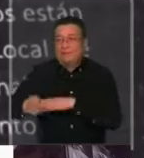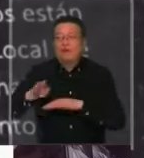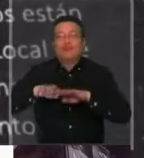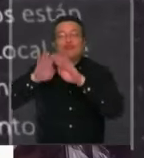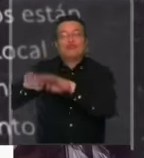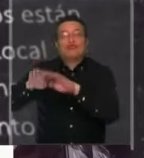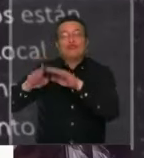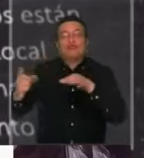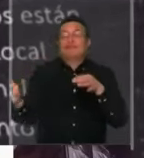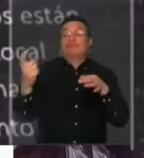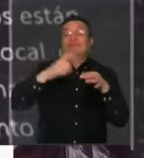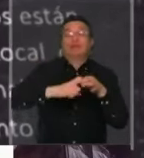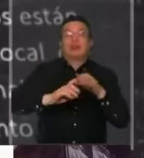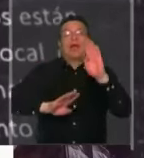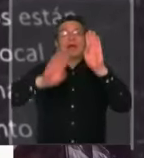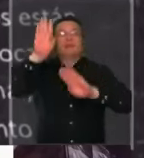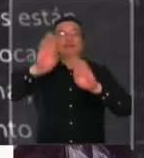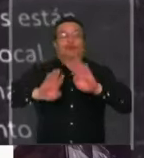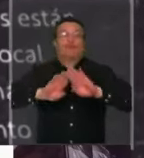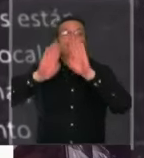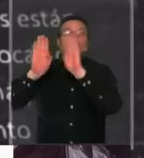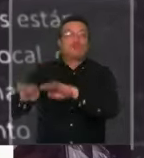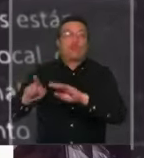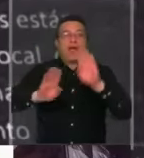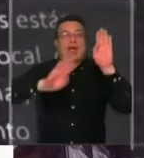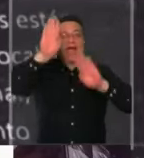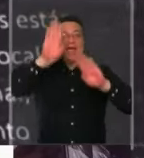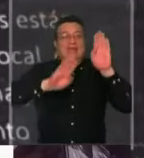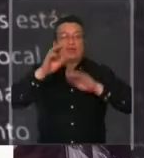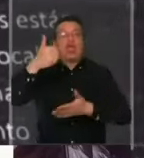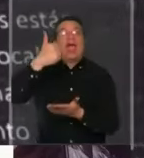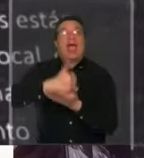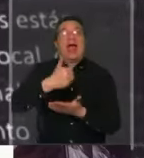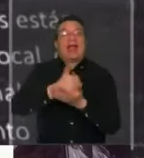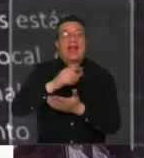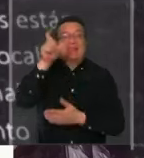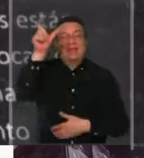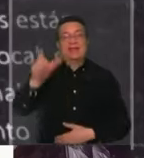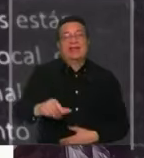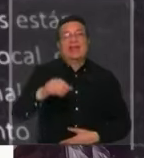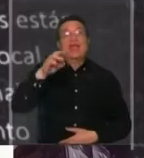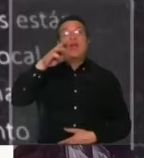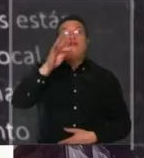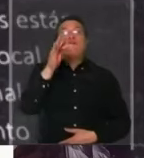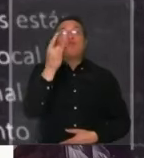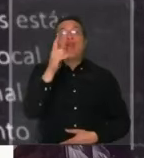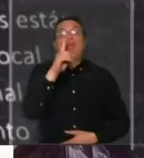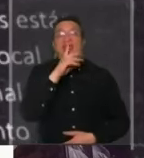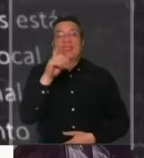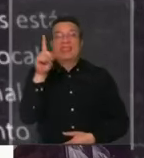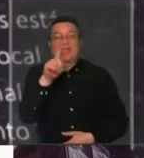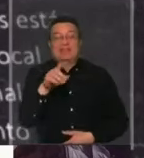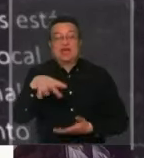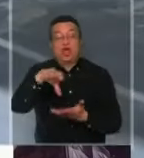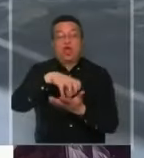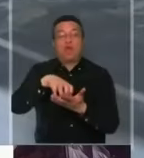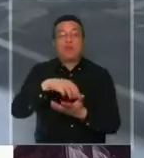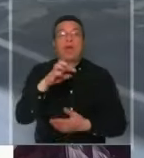la inscripción, apoyo y patrocinio de la candidatura a alcalde del señor Manuel Fuentes Rosales en la comuna de